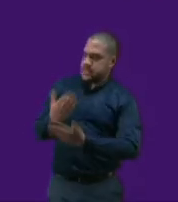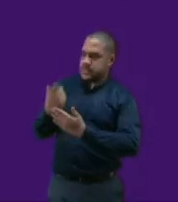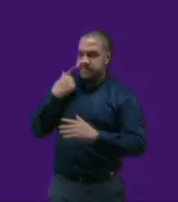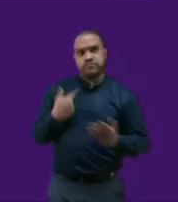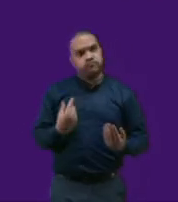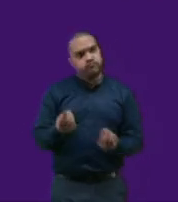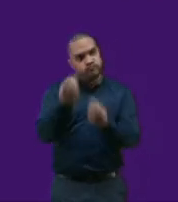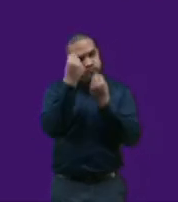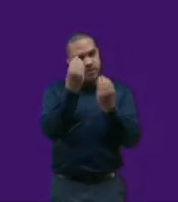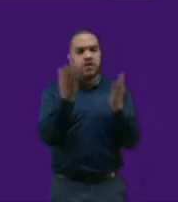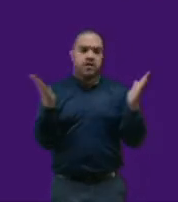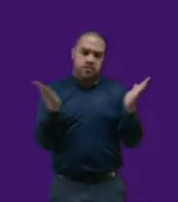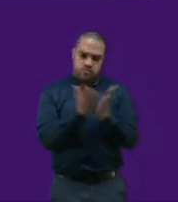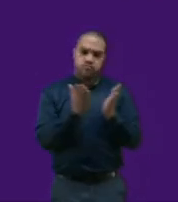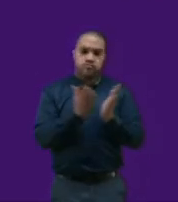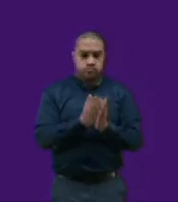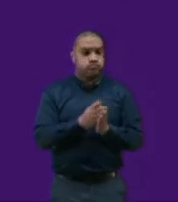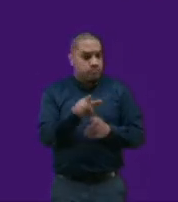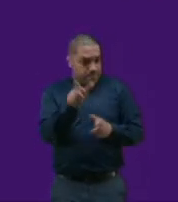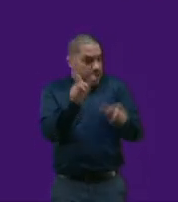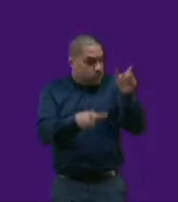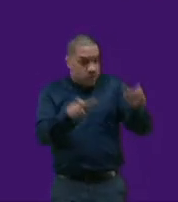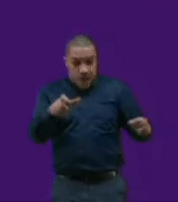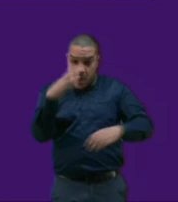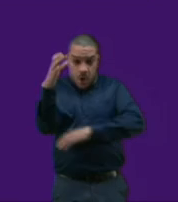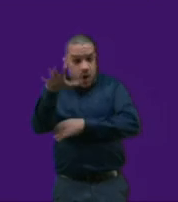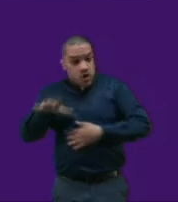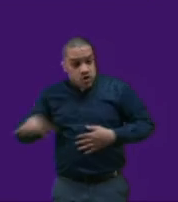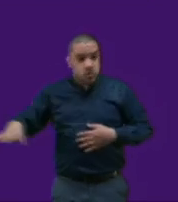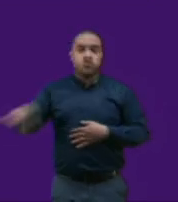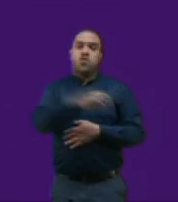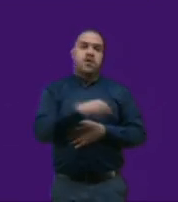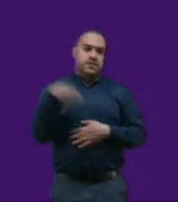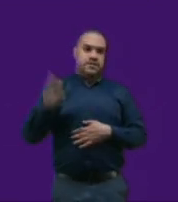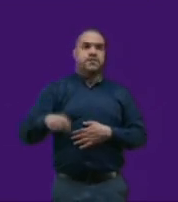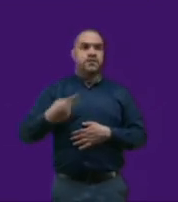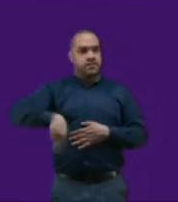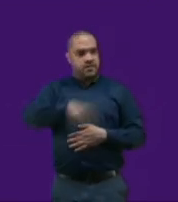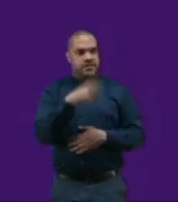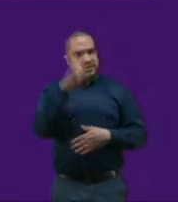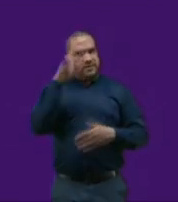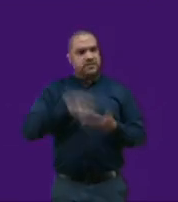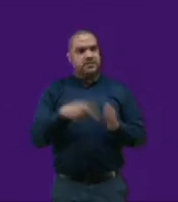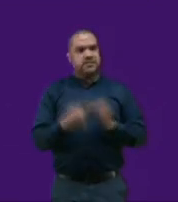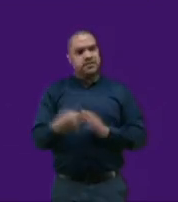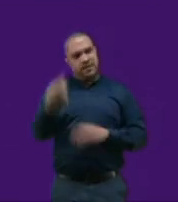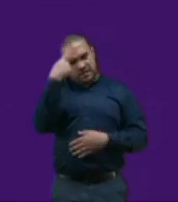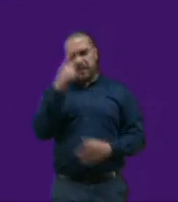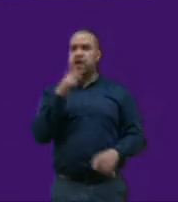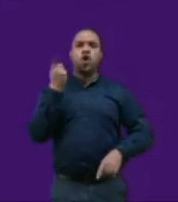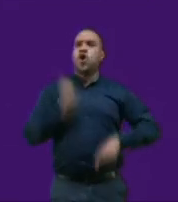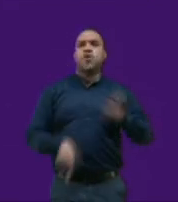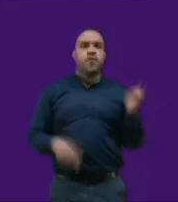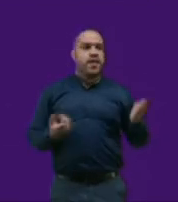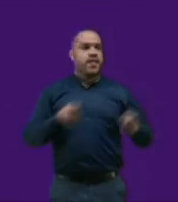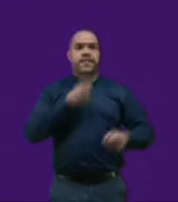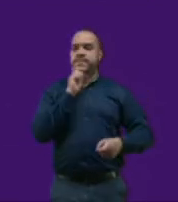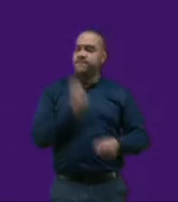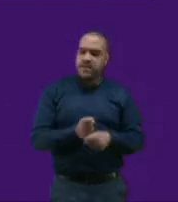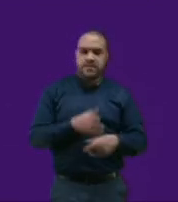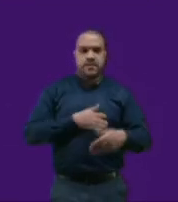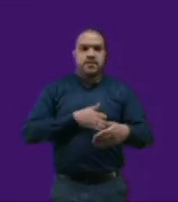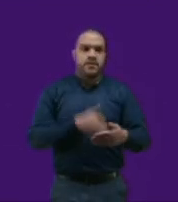merece cualquier persona en Colombia. Fabián, no debemos tener esa limitante. Entonces, esa era la